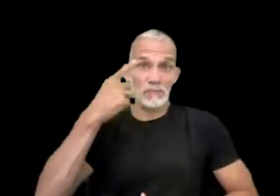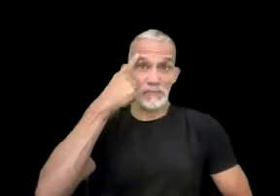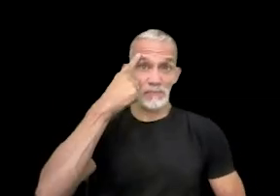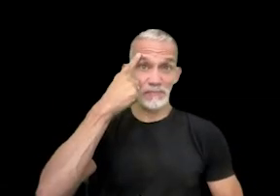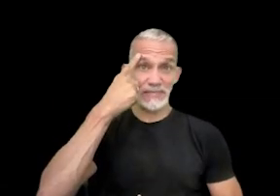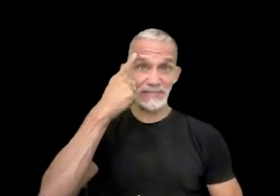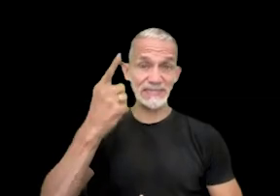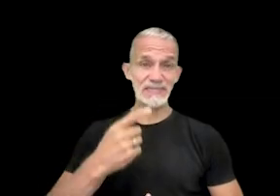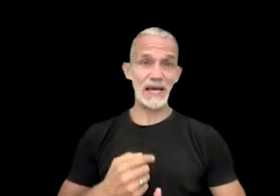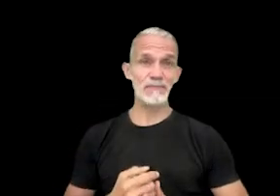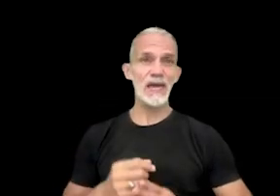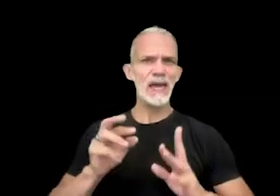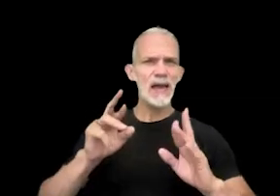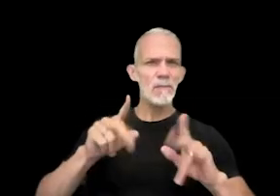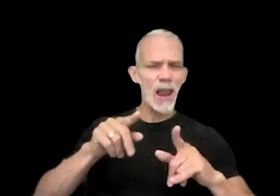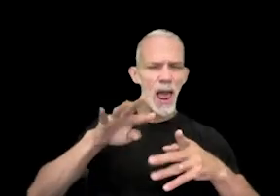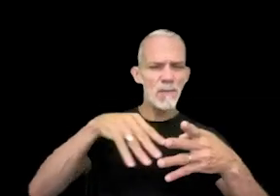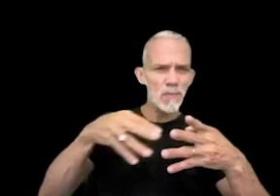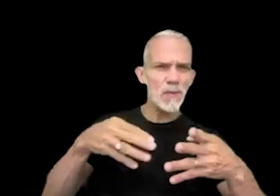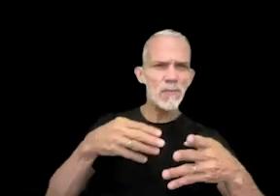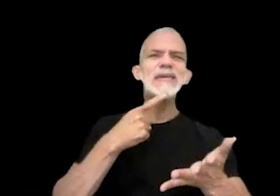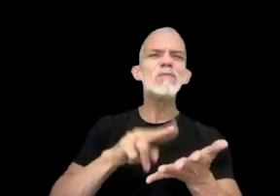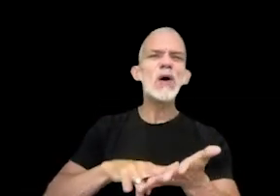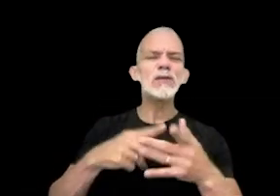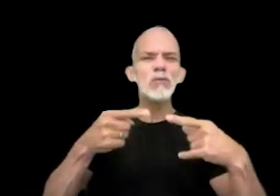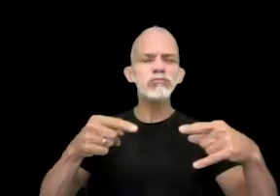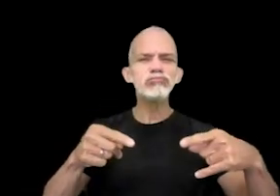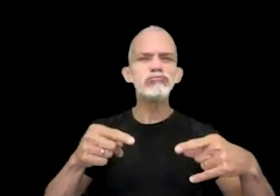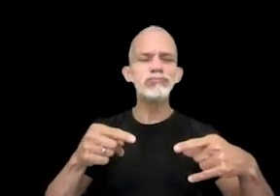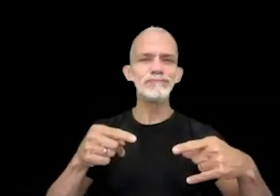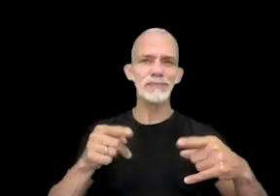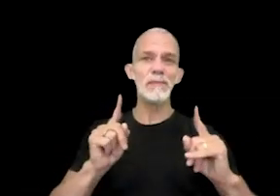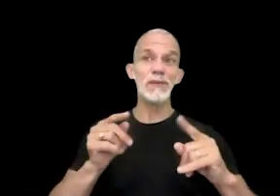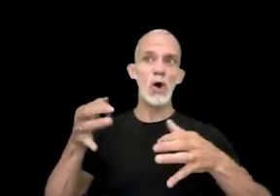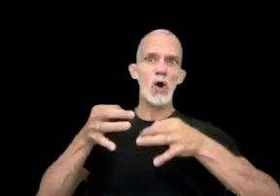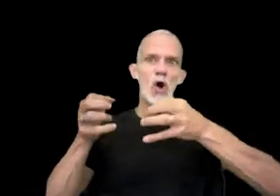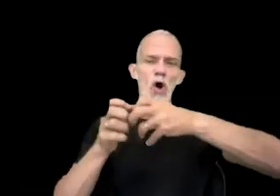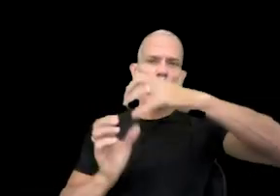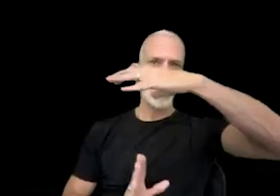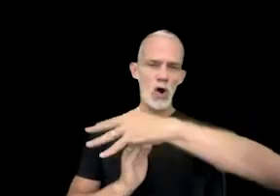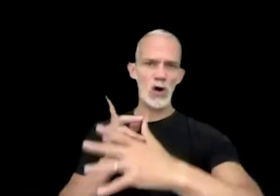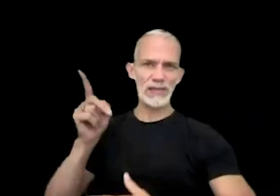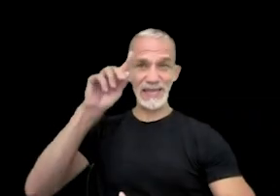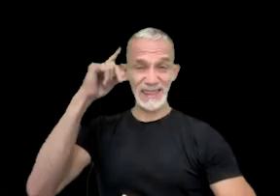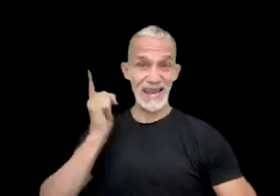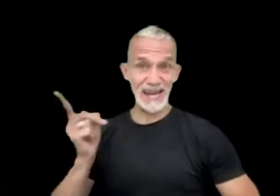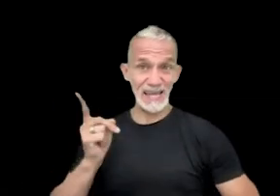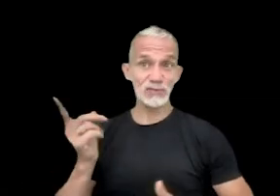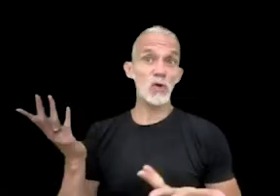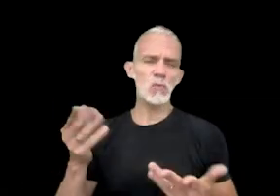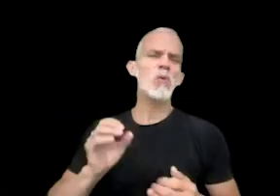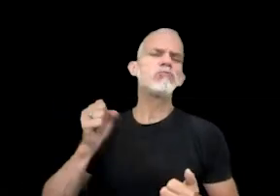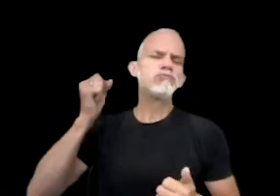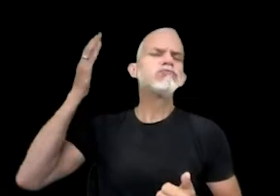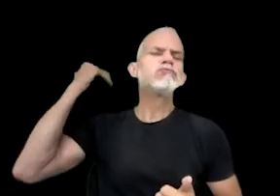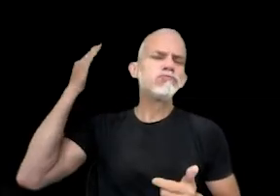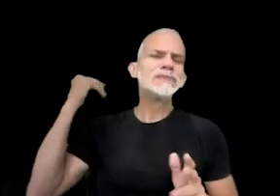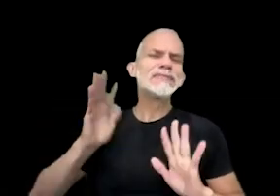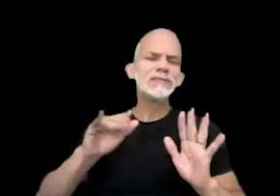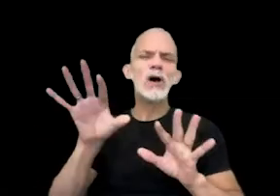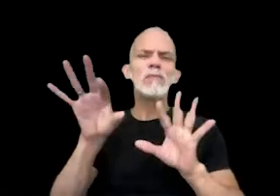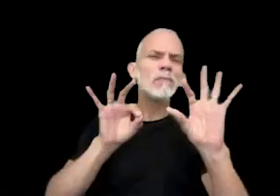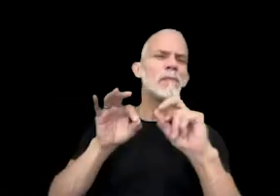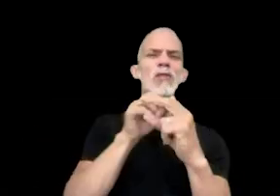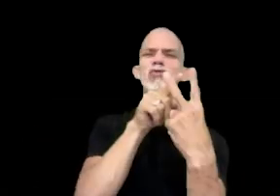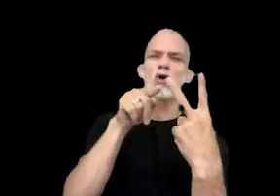que planificar fiscalmente, como ha dicho nuestra Corte Suprema de Justicia de la Nación, en muchos antecedentes, yo simplemente rescaté